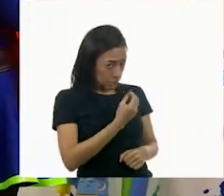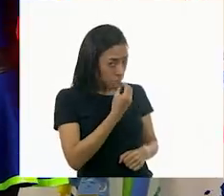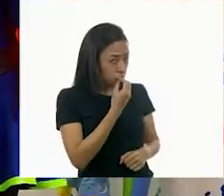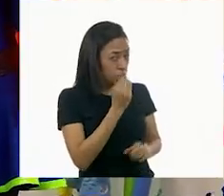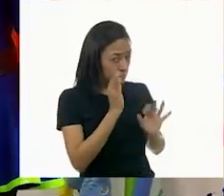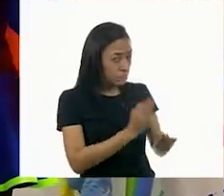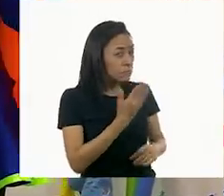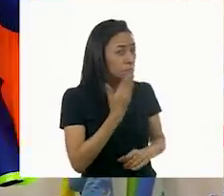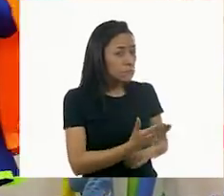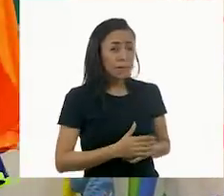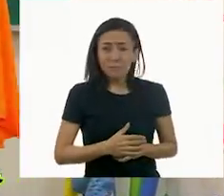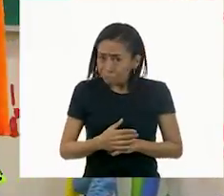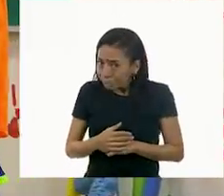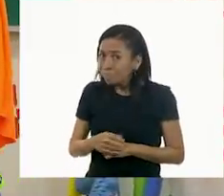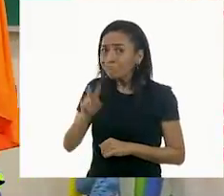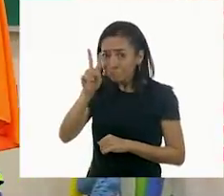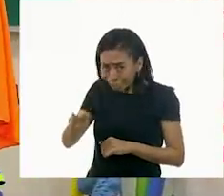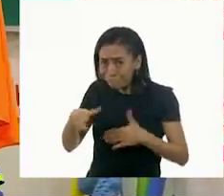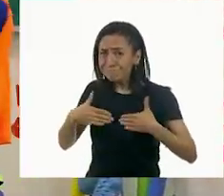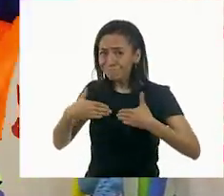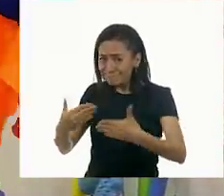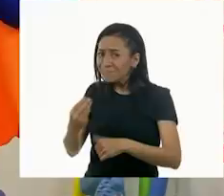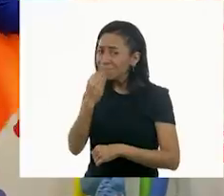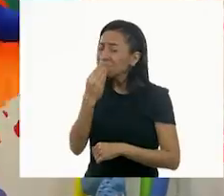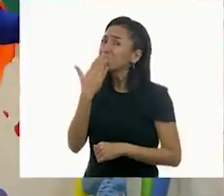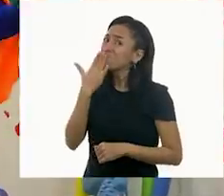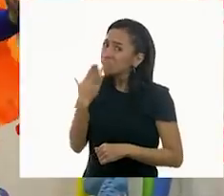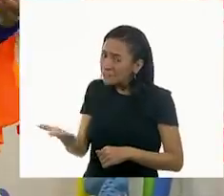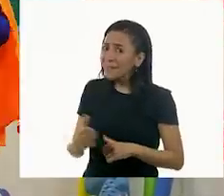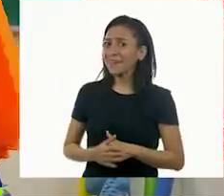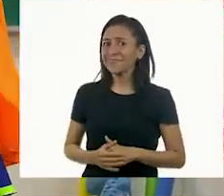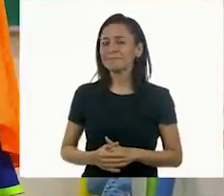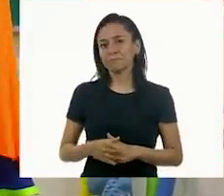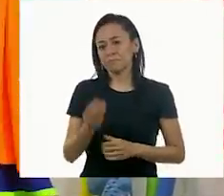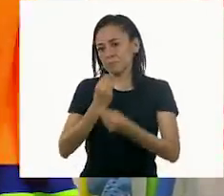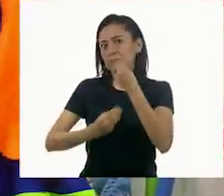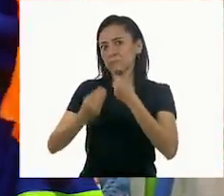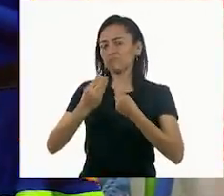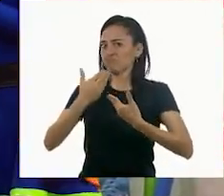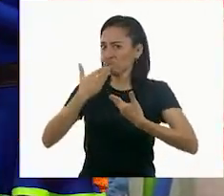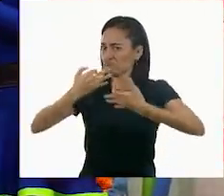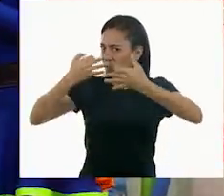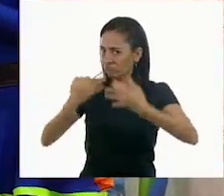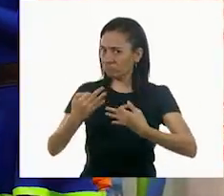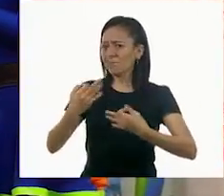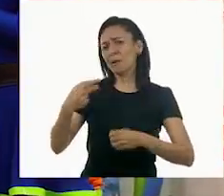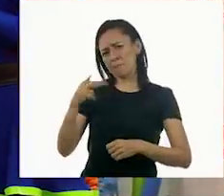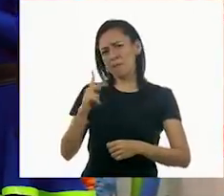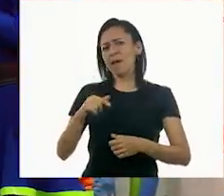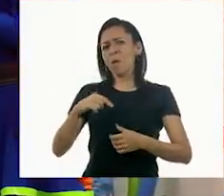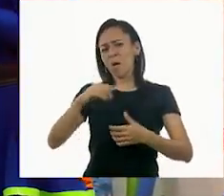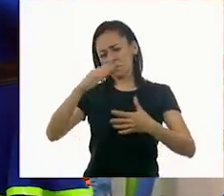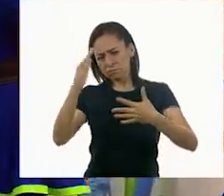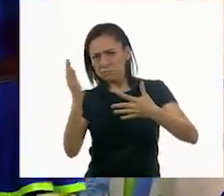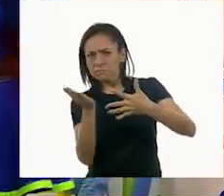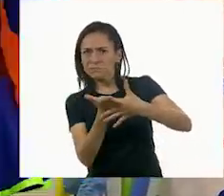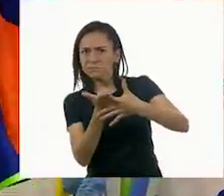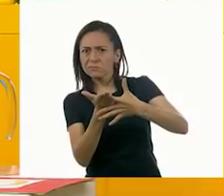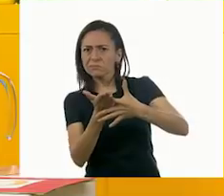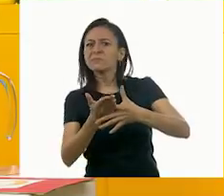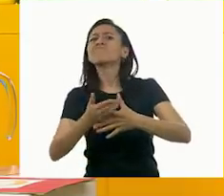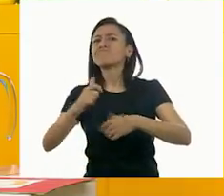bien. Y porque es muy importante estar bien alimentados, pero ya viene la hora de mi colación. Oh.